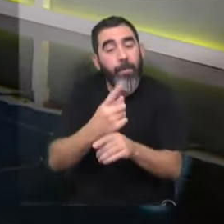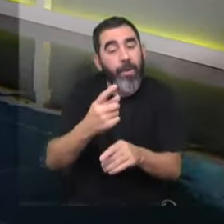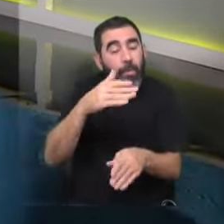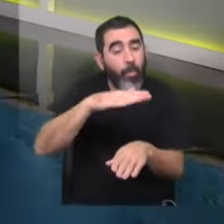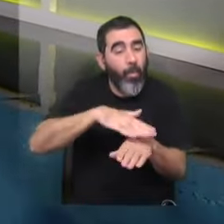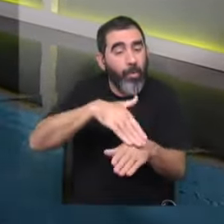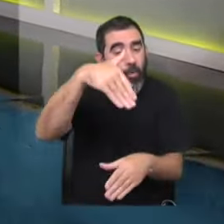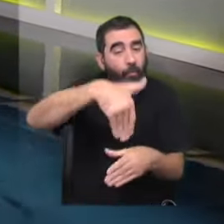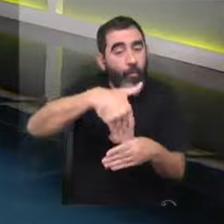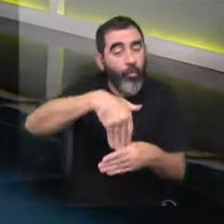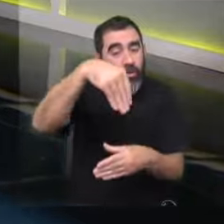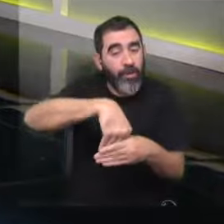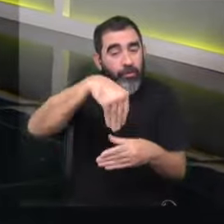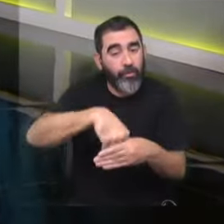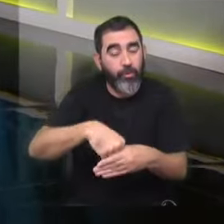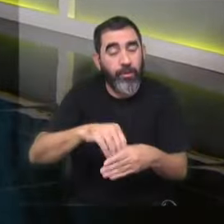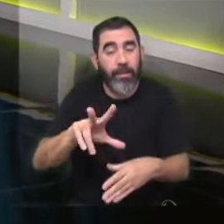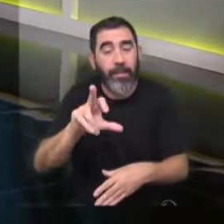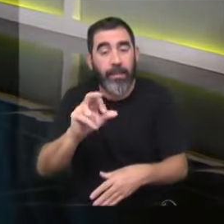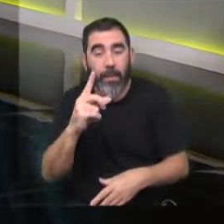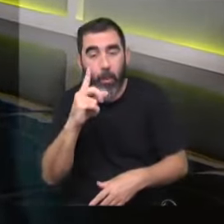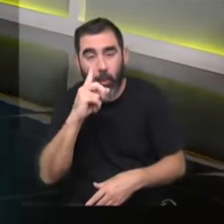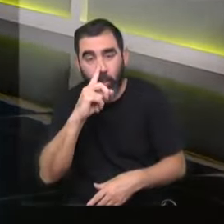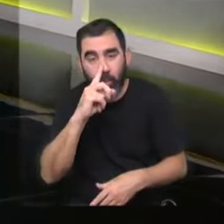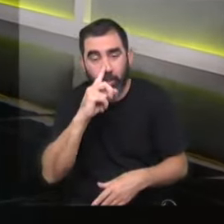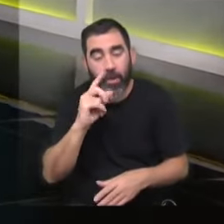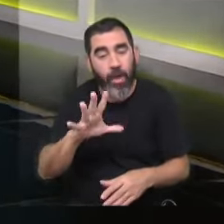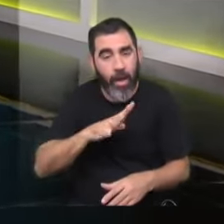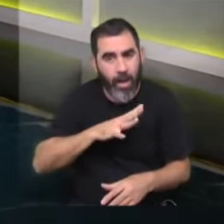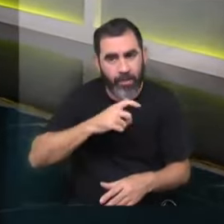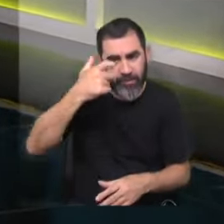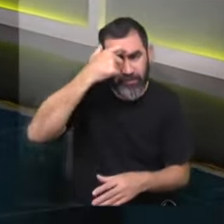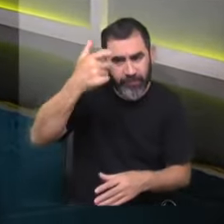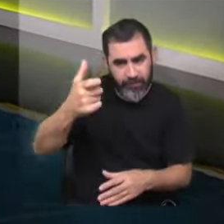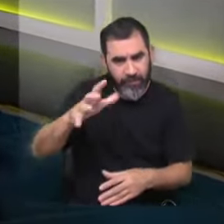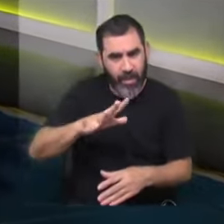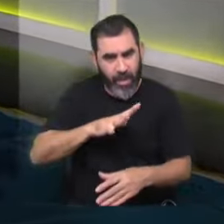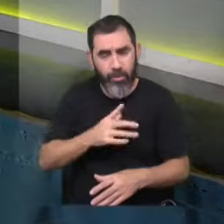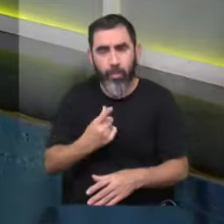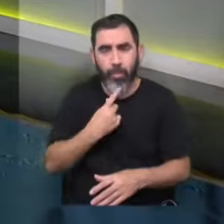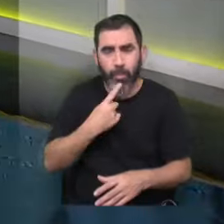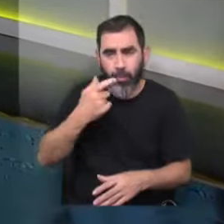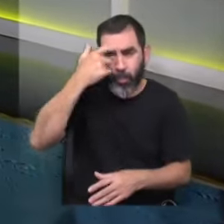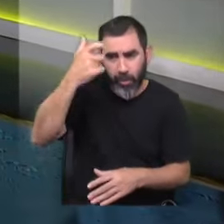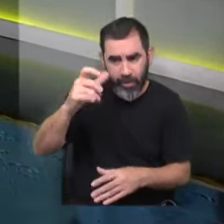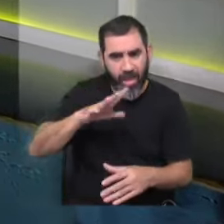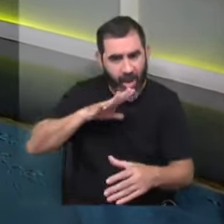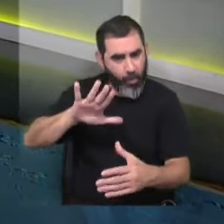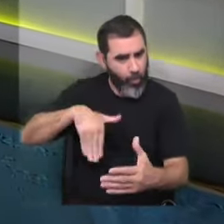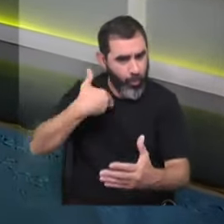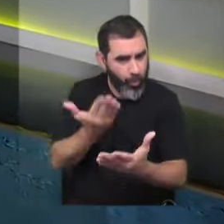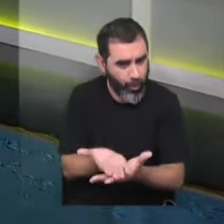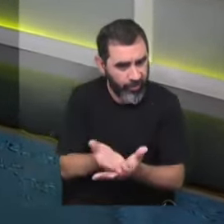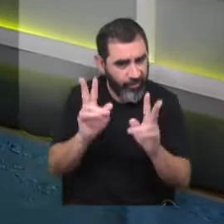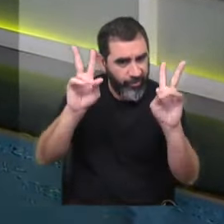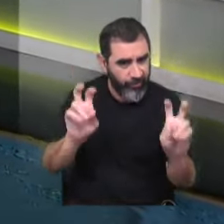del proceso electoral a las elecciones internas. ¿Hubo ciencia, hubo políticas científicas, hubo propuestas en este sentido?